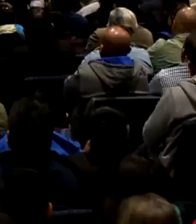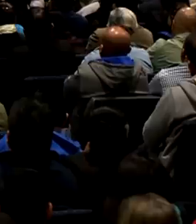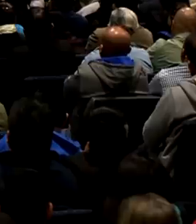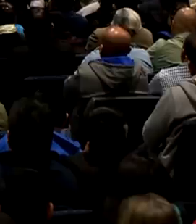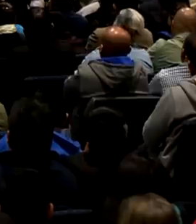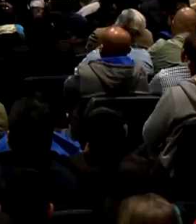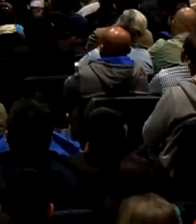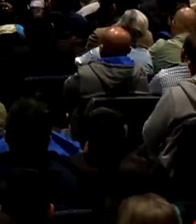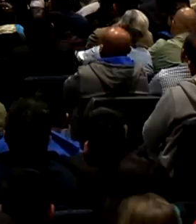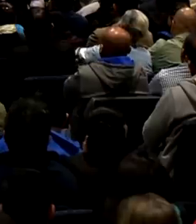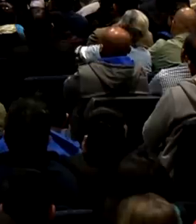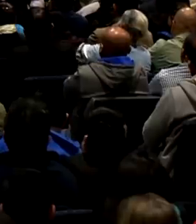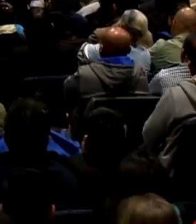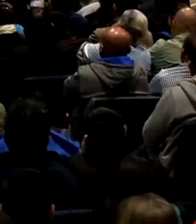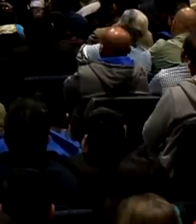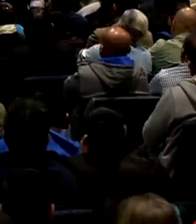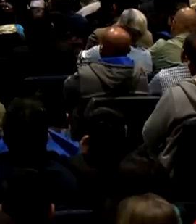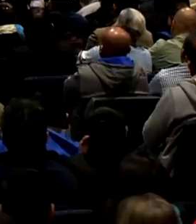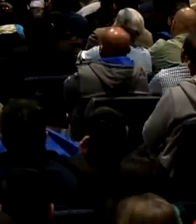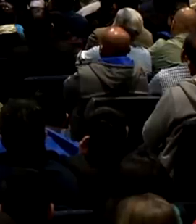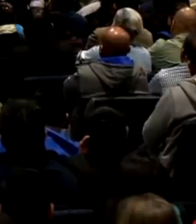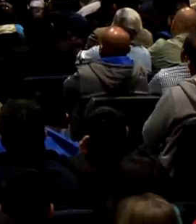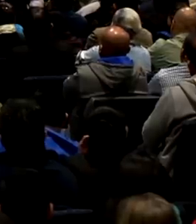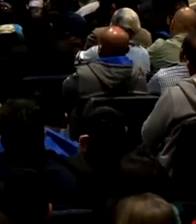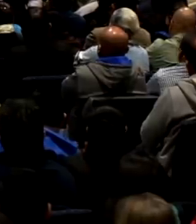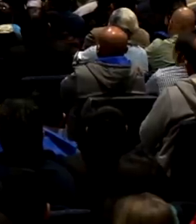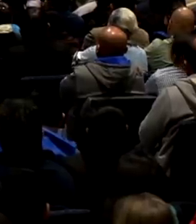él lo está plasmando acá.